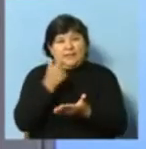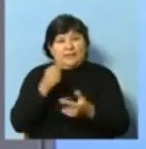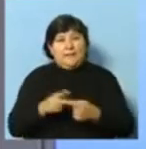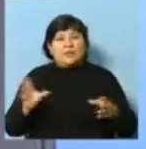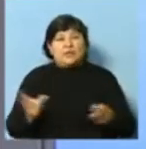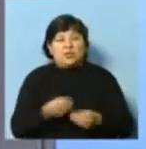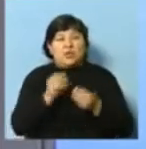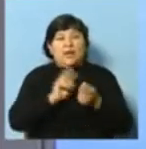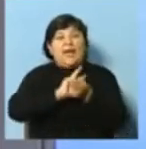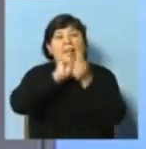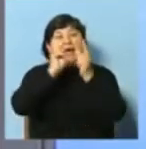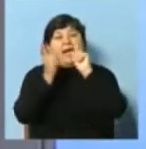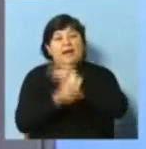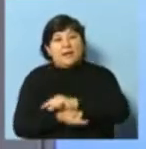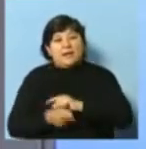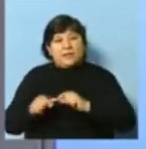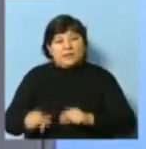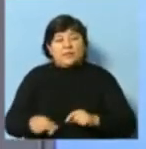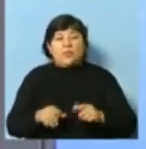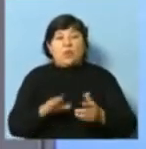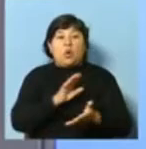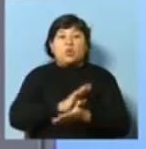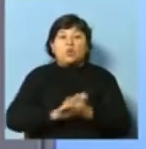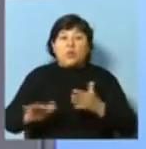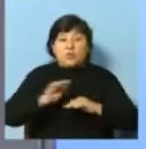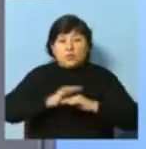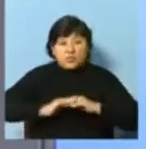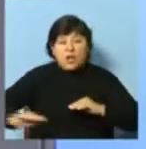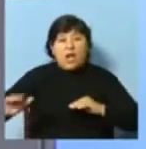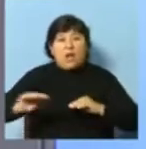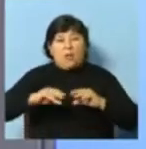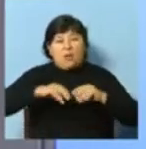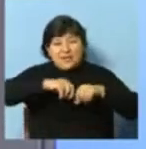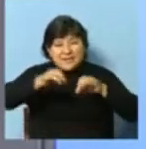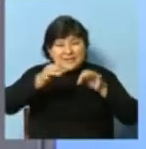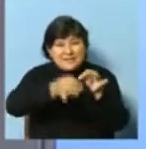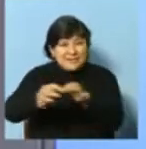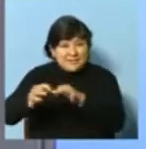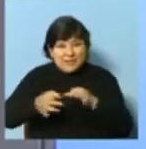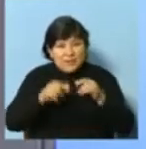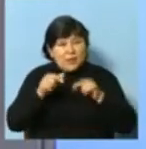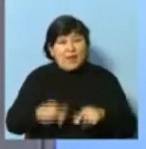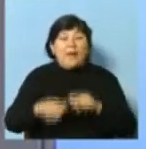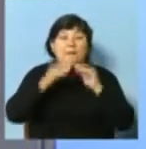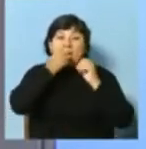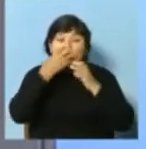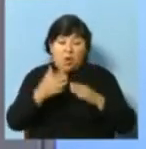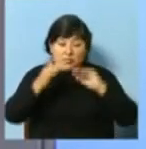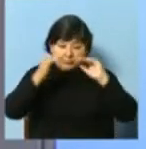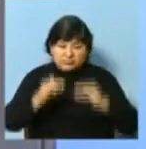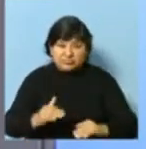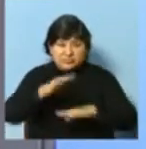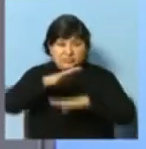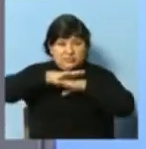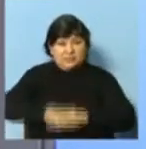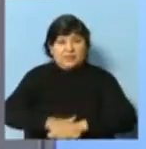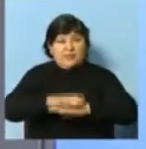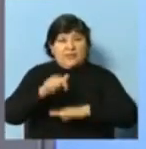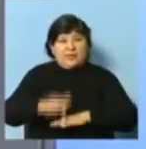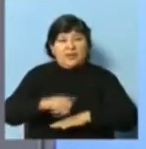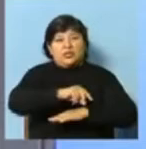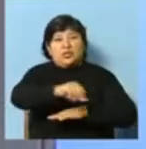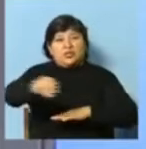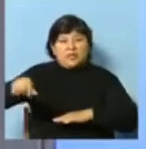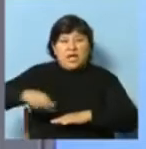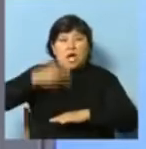reponer ese suelo por suelo mucho más limpios o para poder hacer una buena base y el material por excelencia del